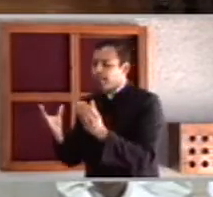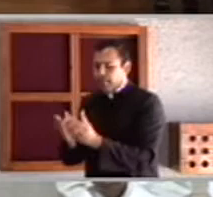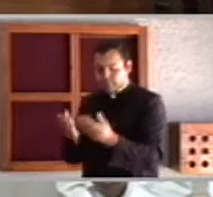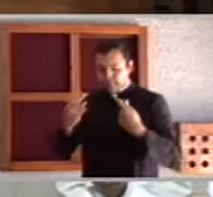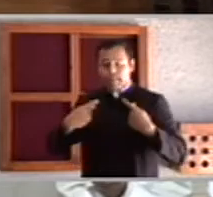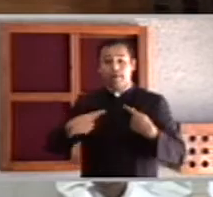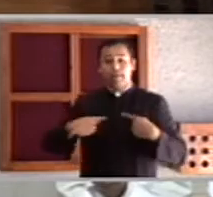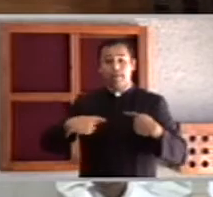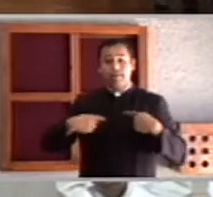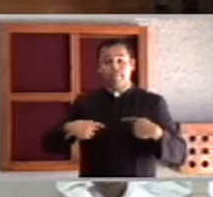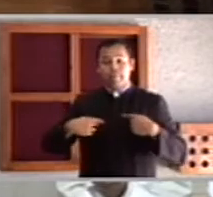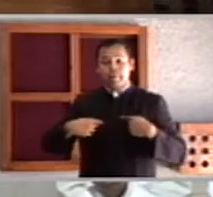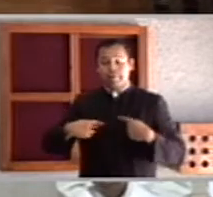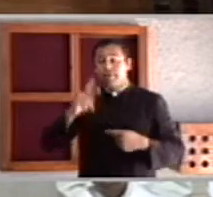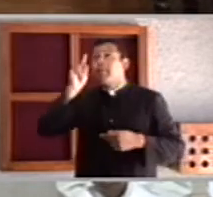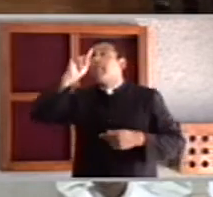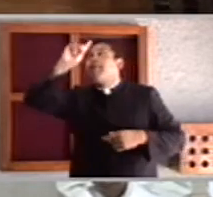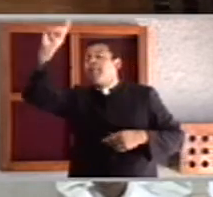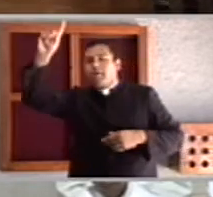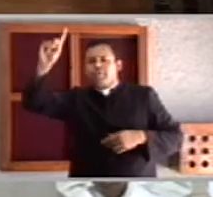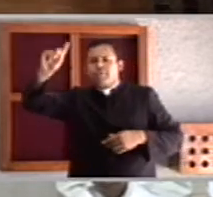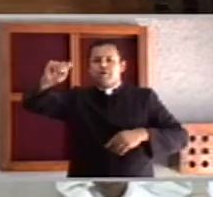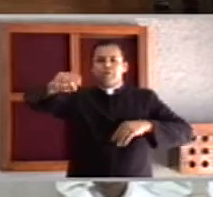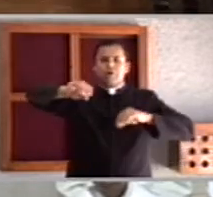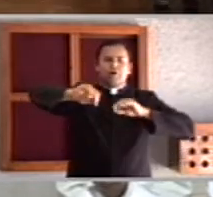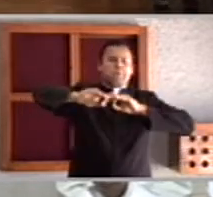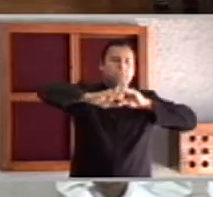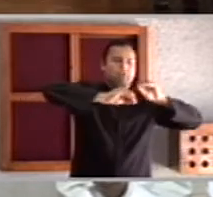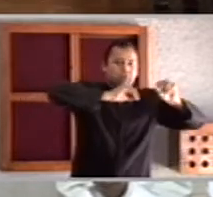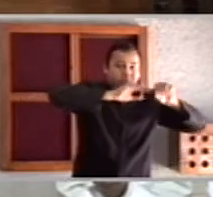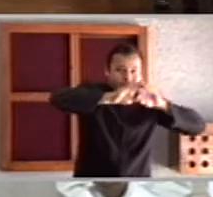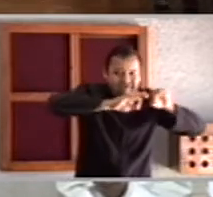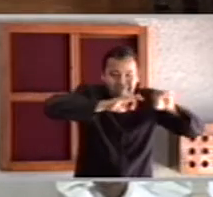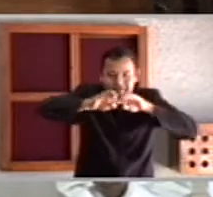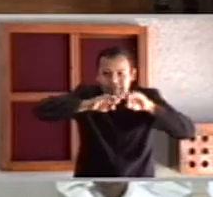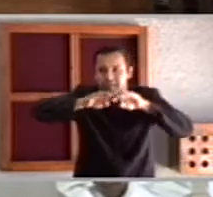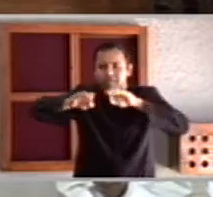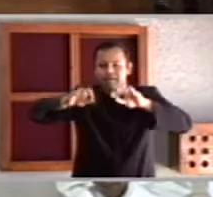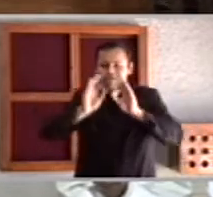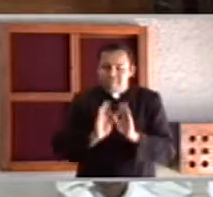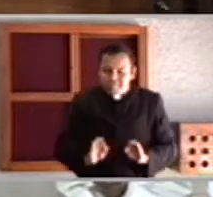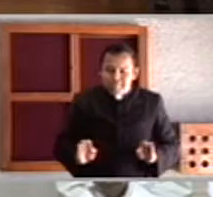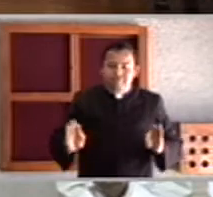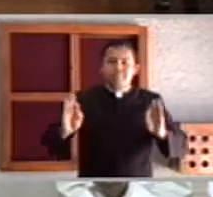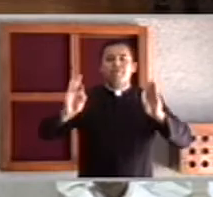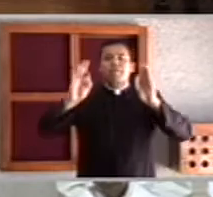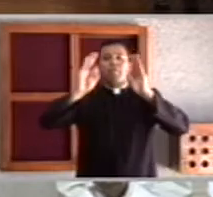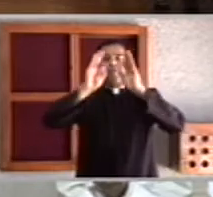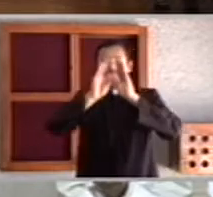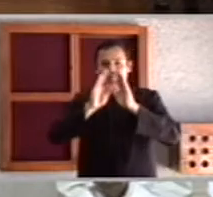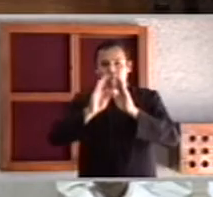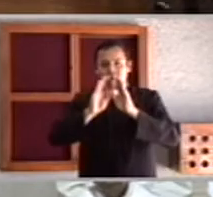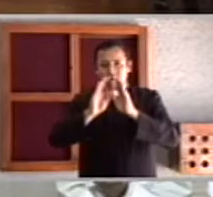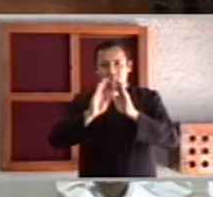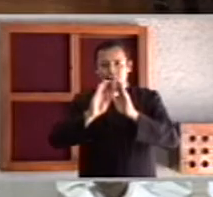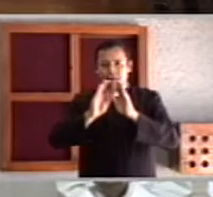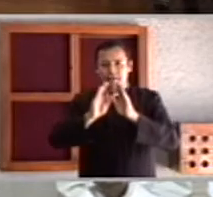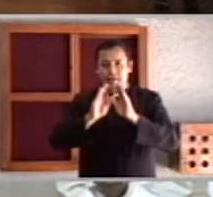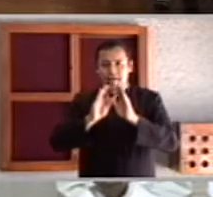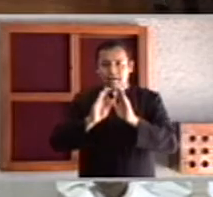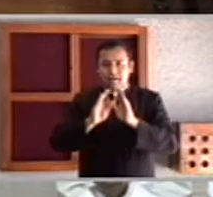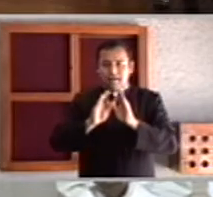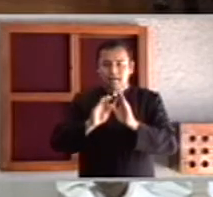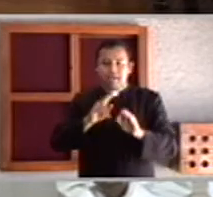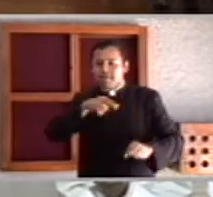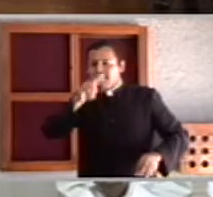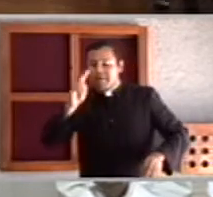tarea tan importante que nunca podemos olvidar, ni el pueblo de Dios ni